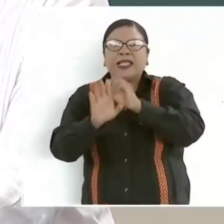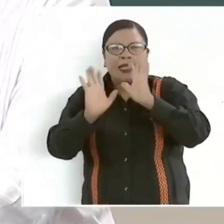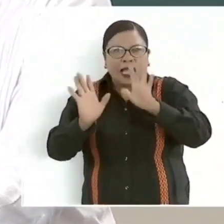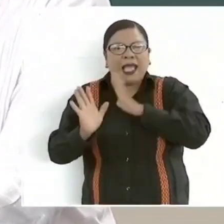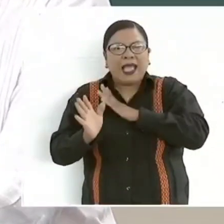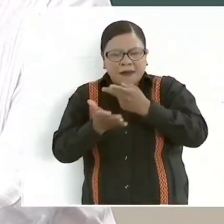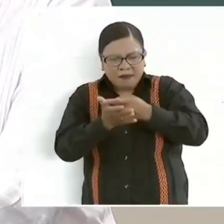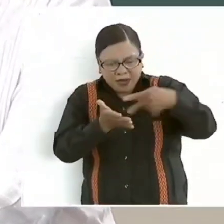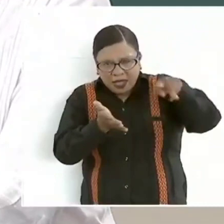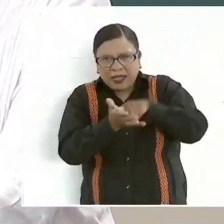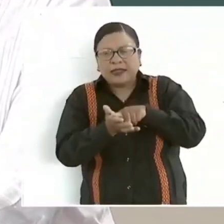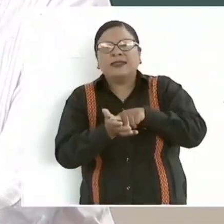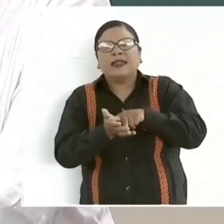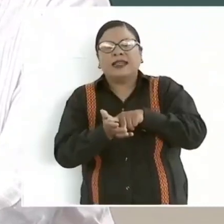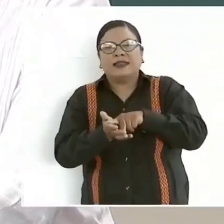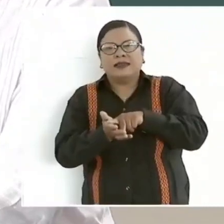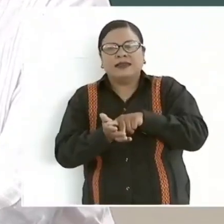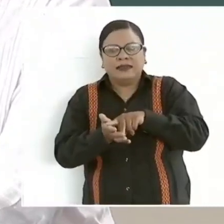las plazas